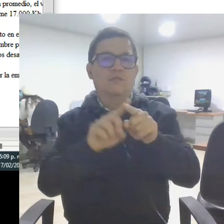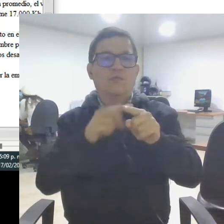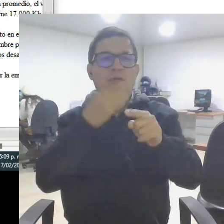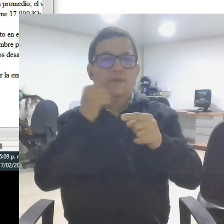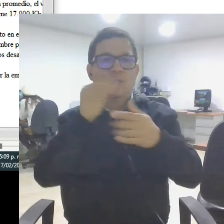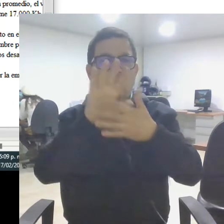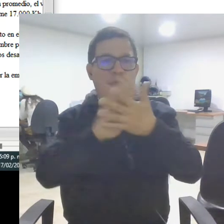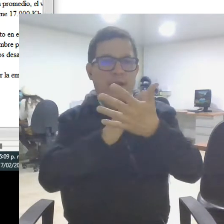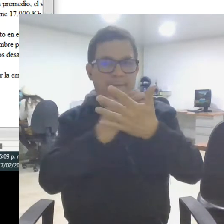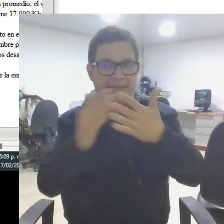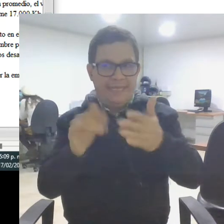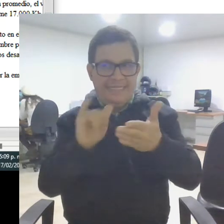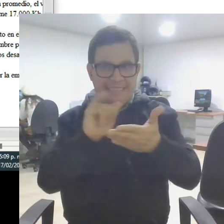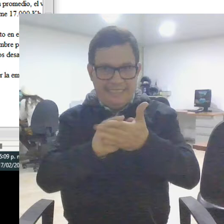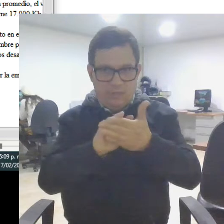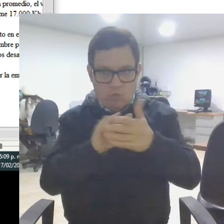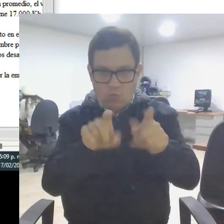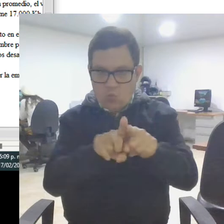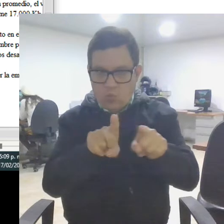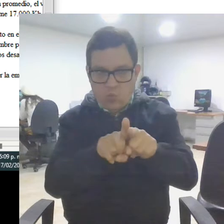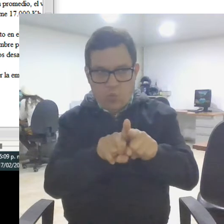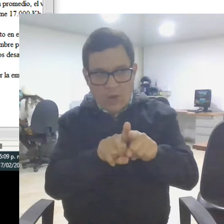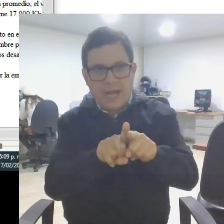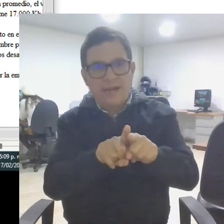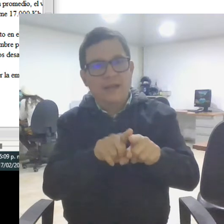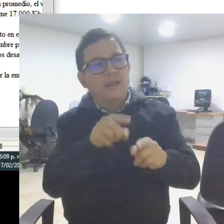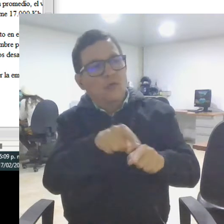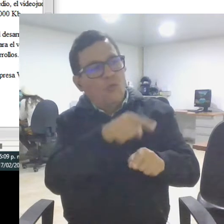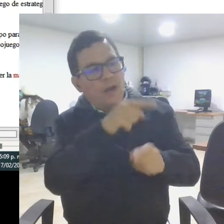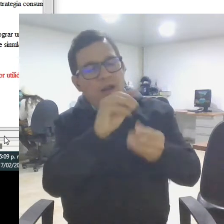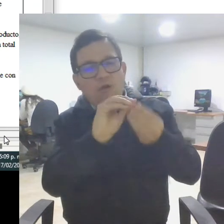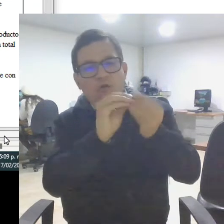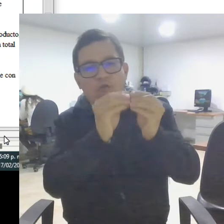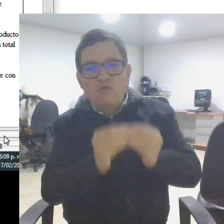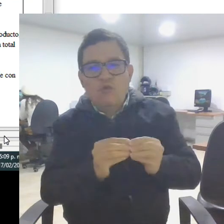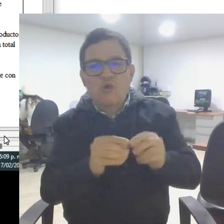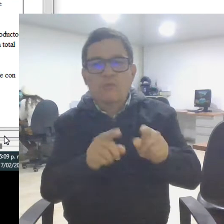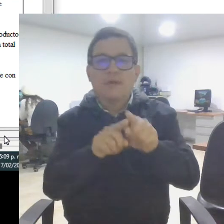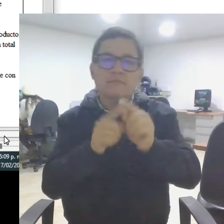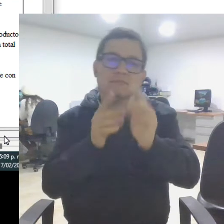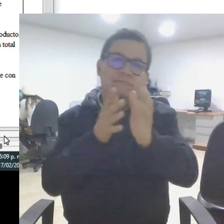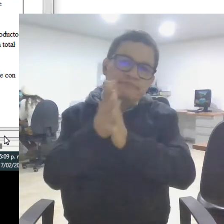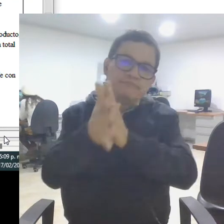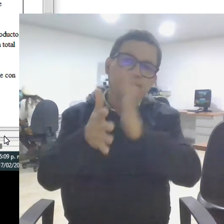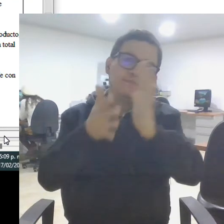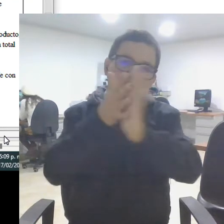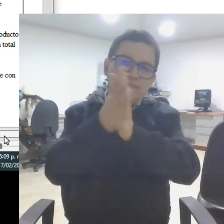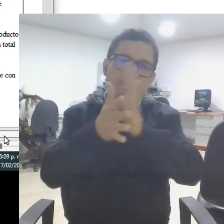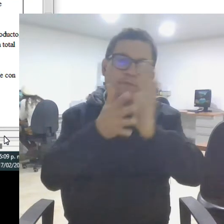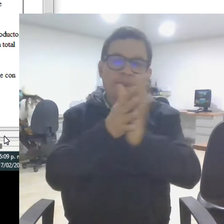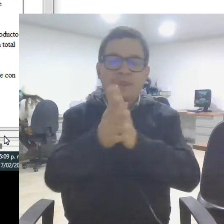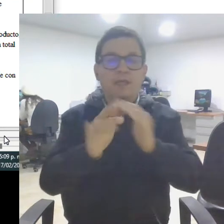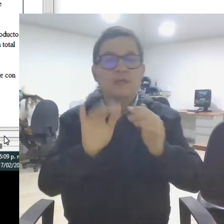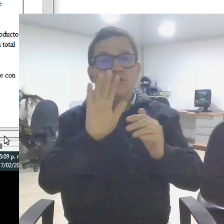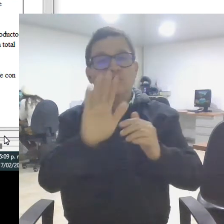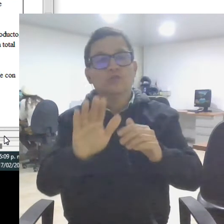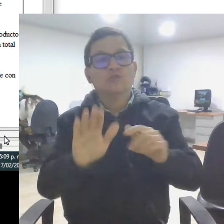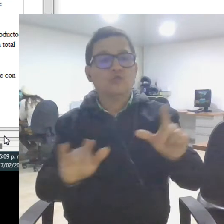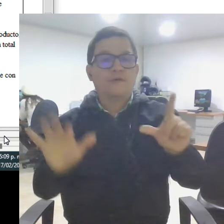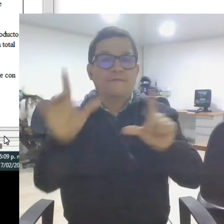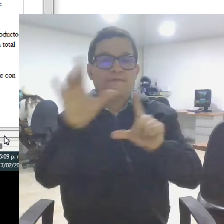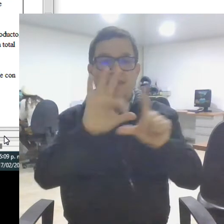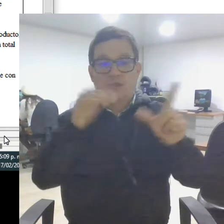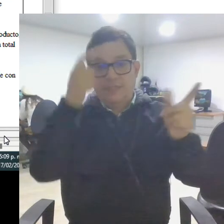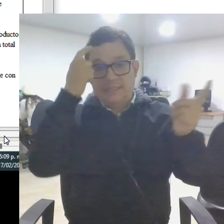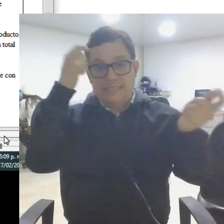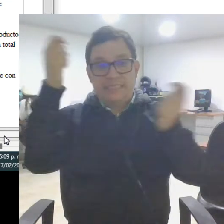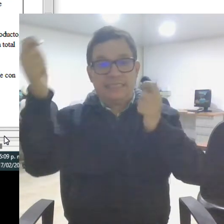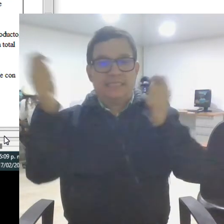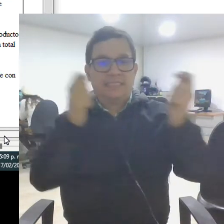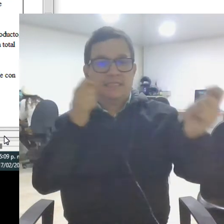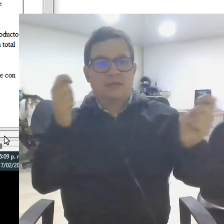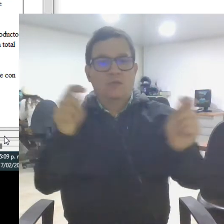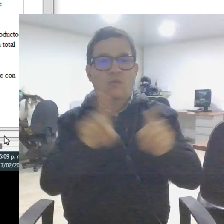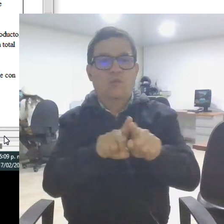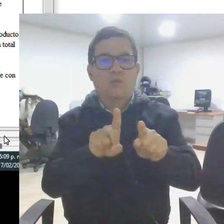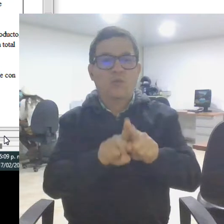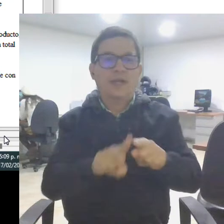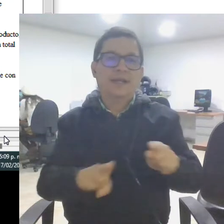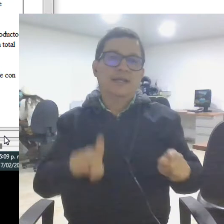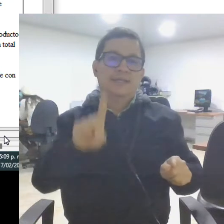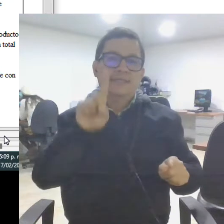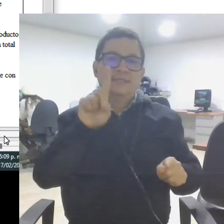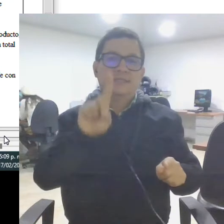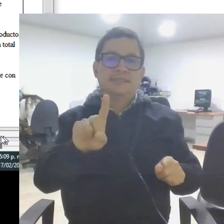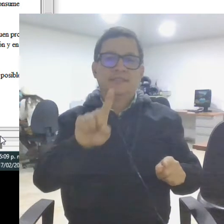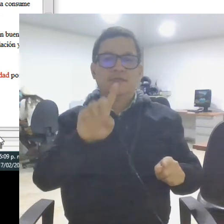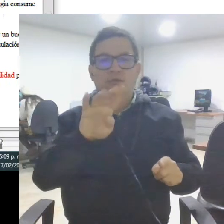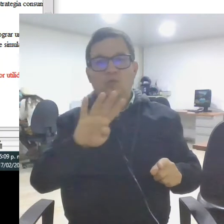esta forma para ir organizando la información. El videojuego de estrategia es de 140 y